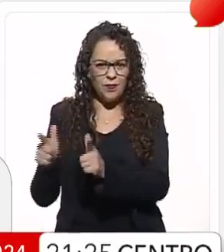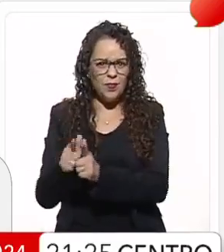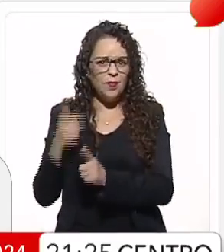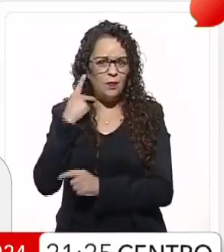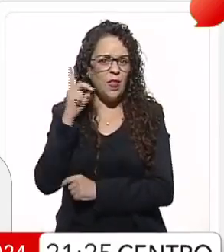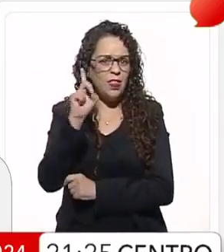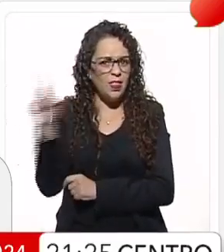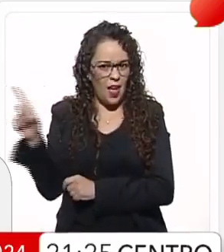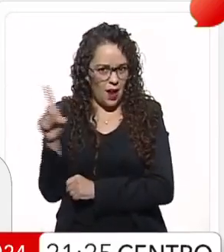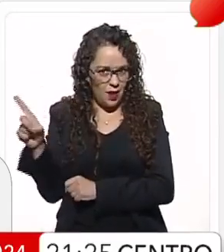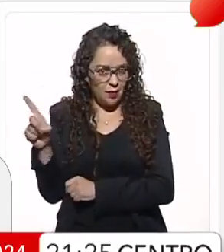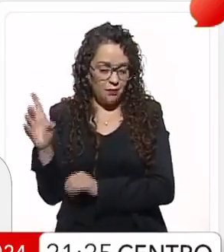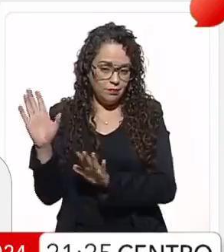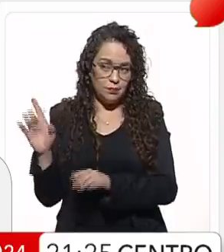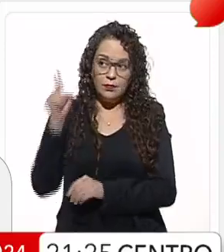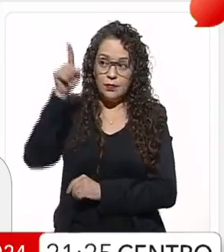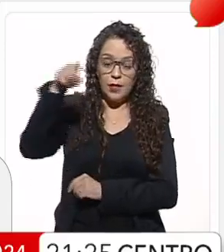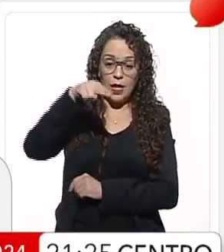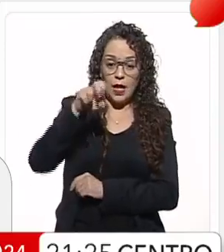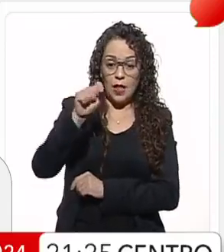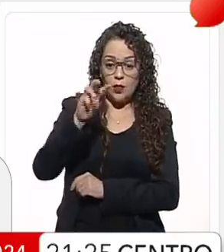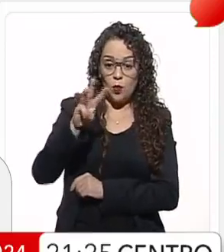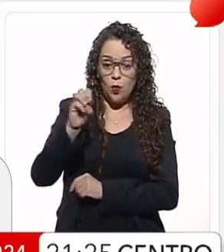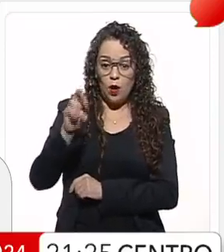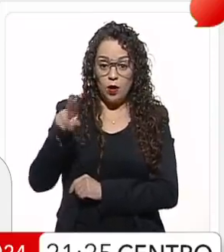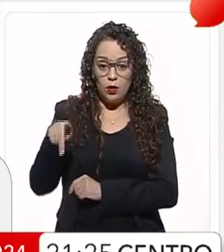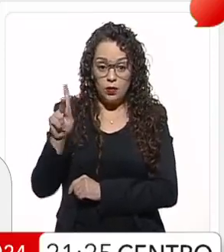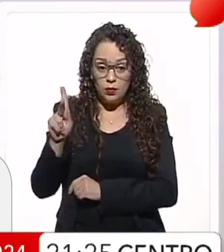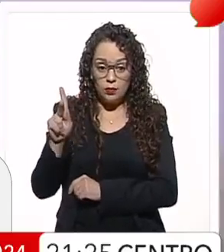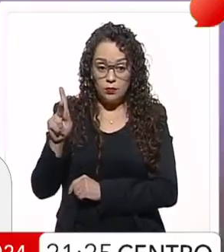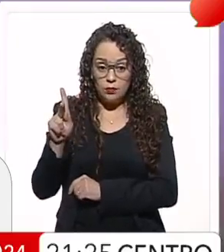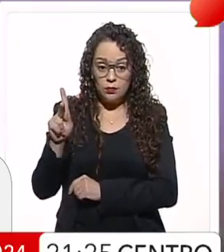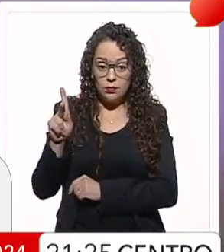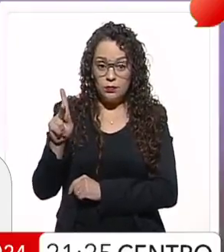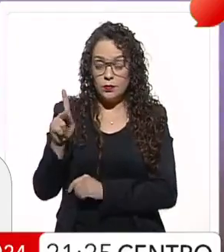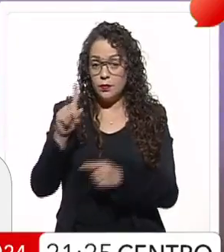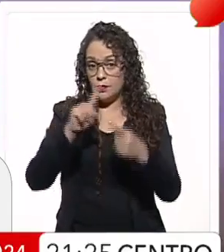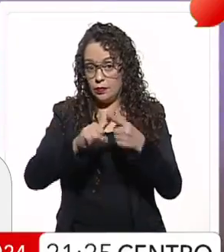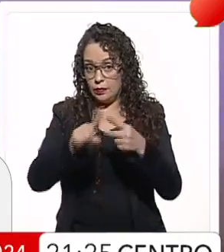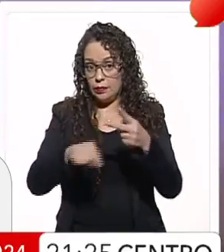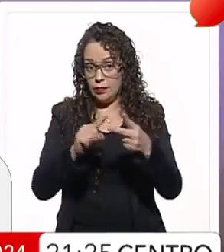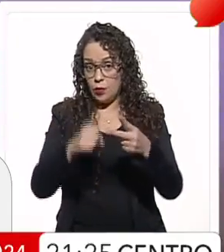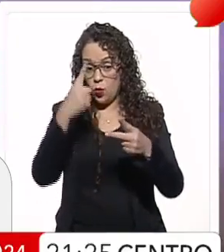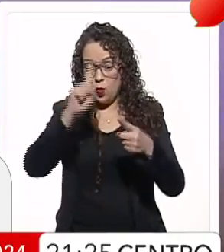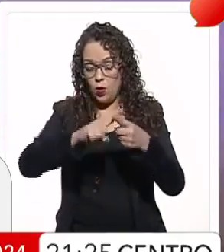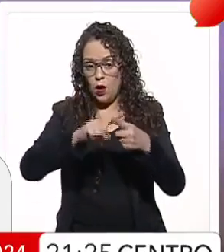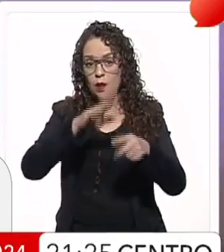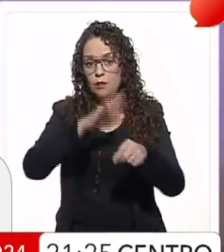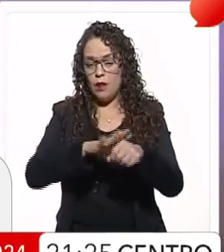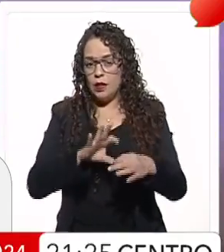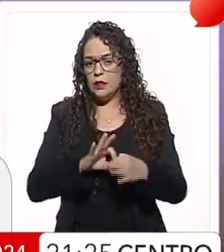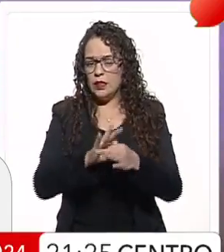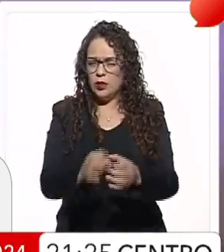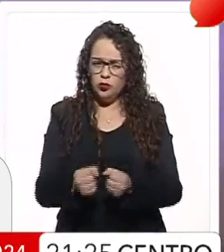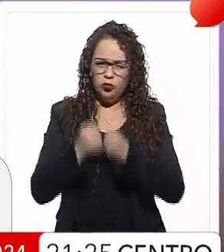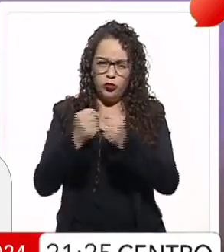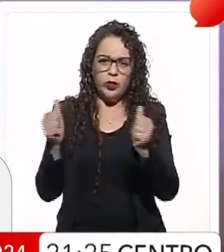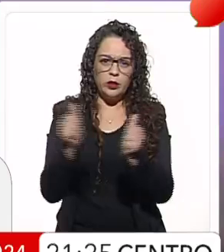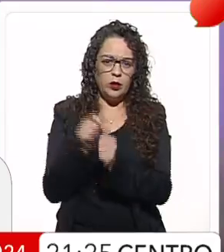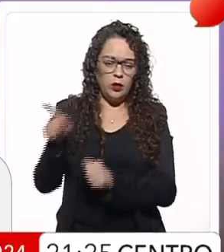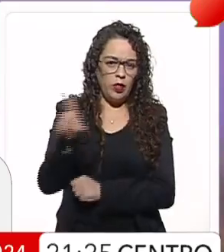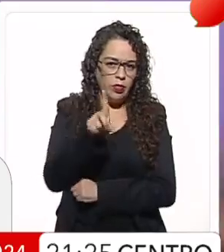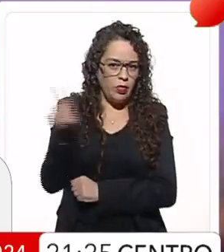tiene como dos vías de candidatos, uno más vinculado a esta normalmente etiquetada ultraderecha y